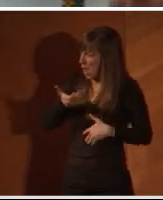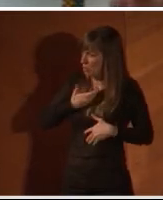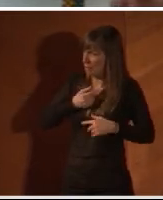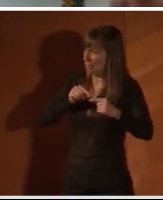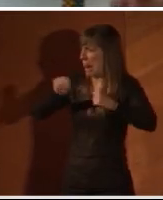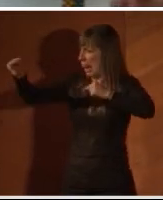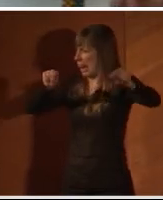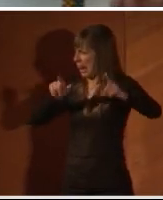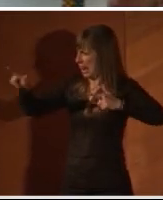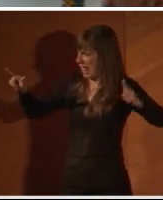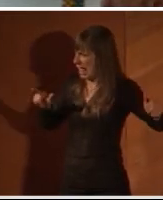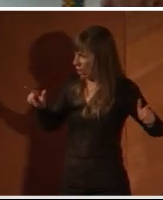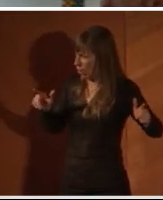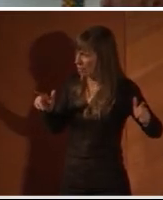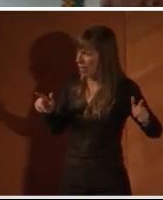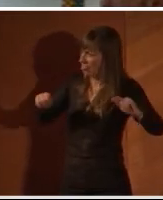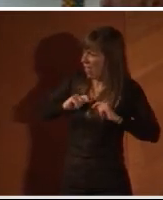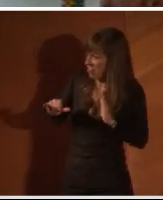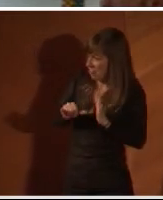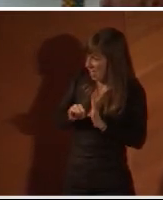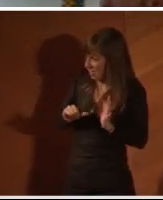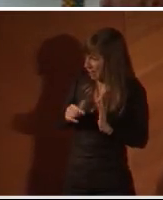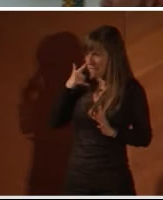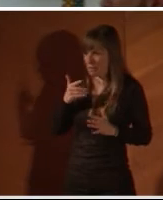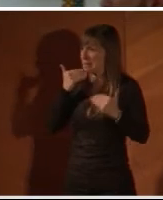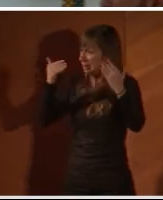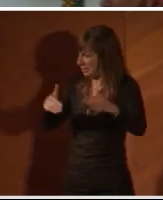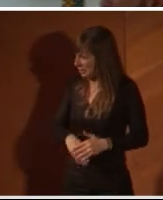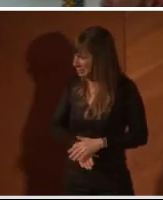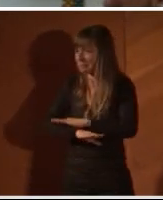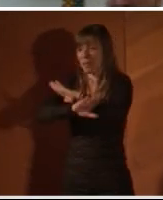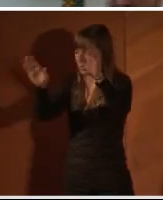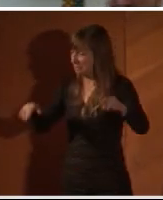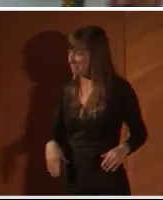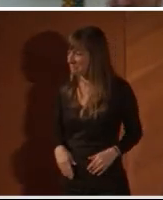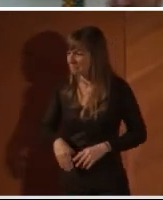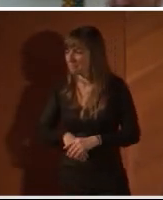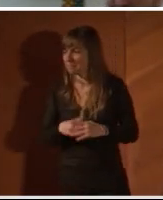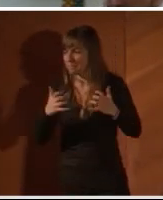vez tan cercanos. Y nada más, muchas gracias. Muchas gracias,